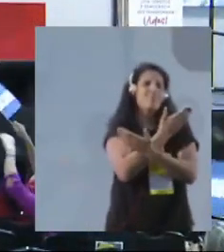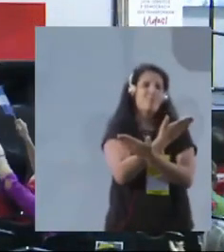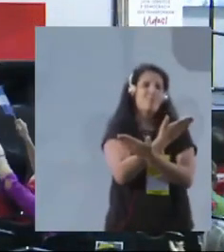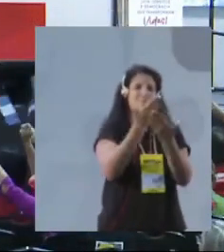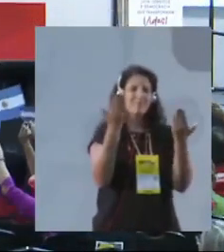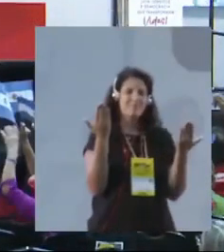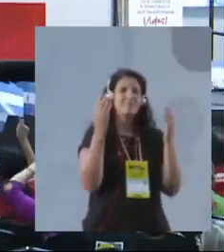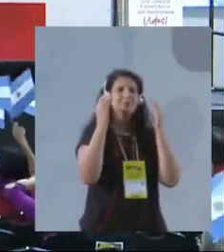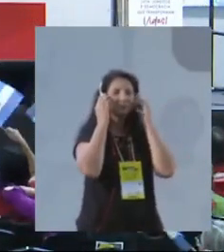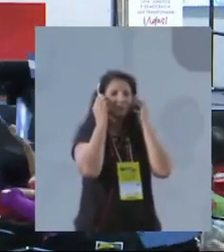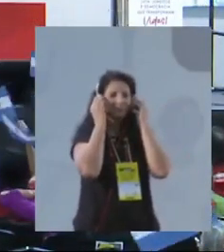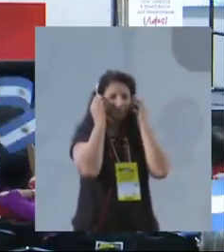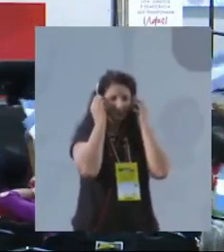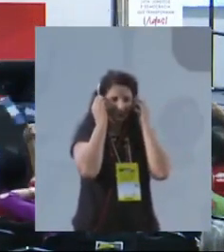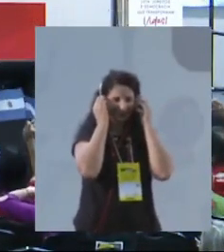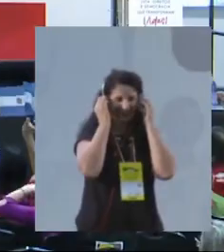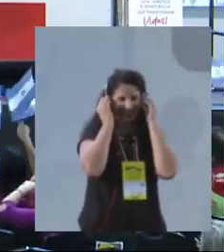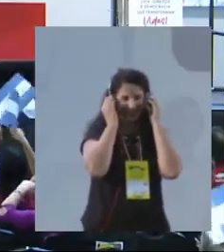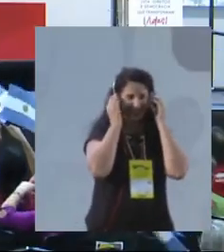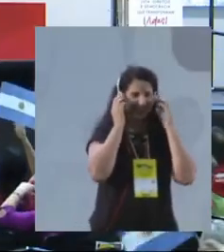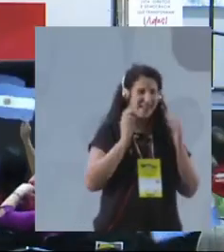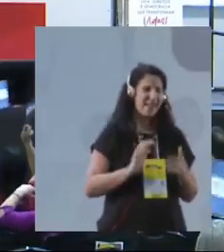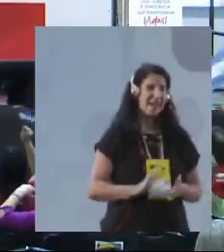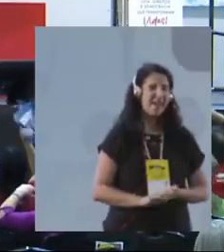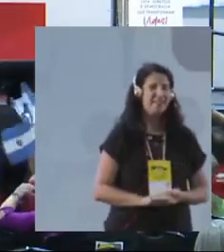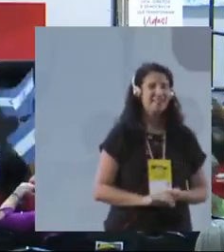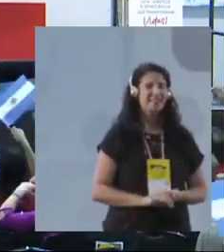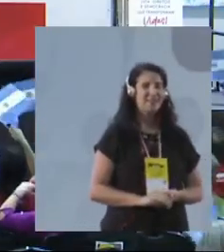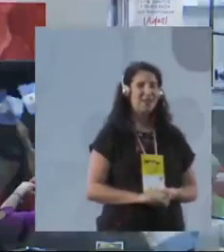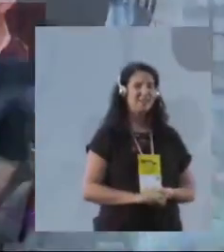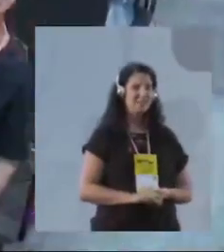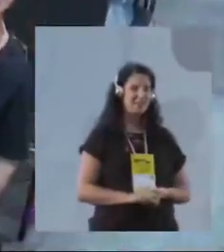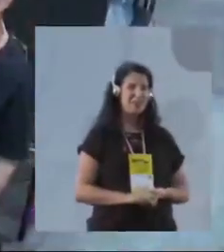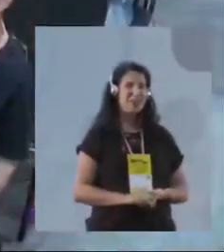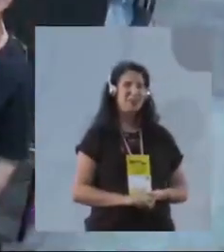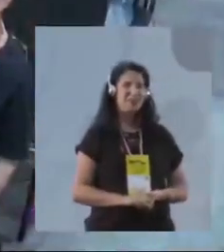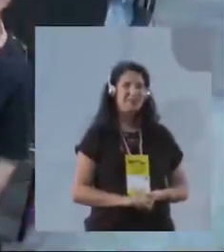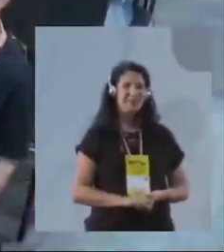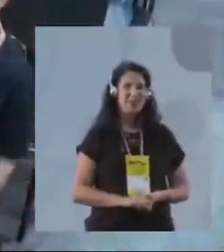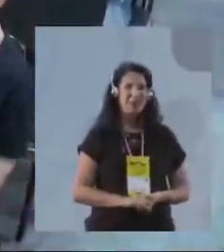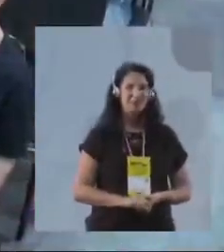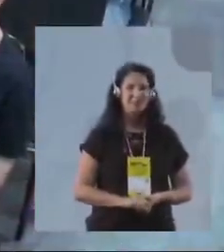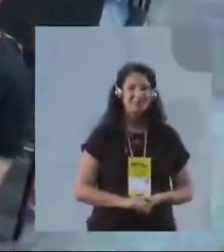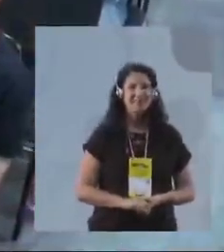Obrigada, compa.